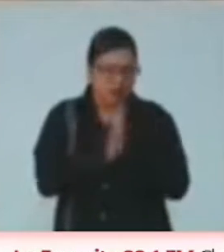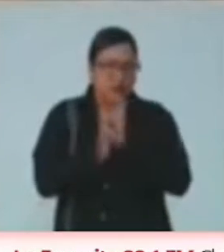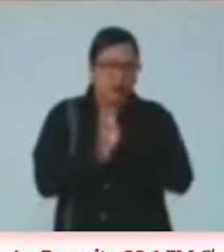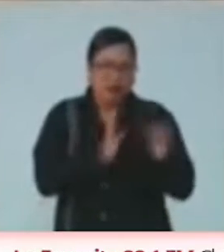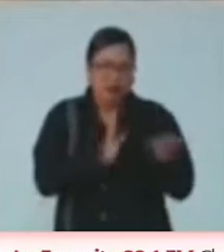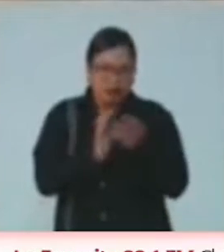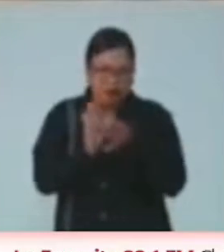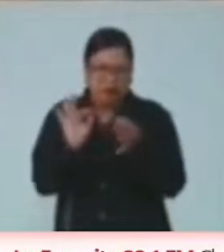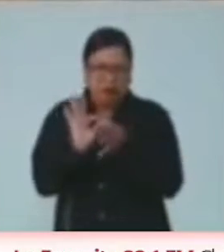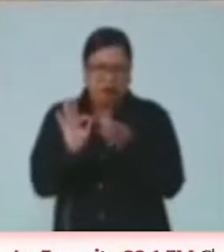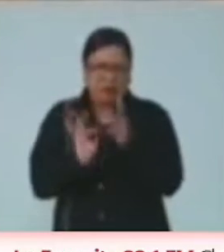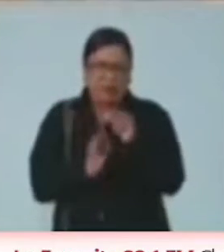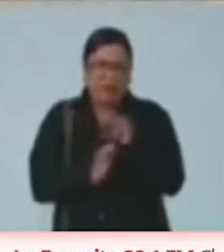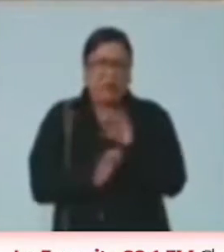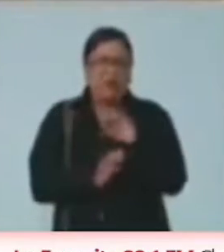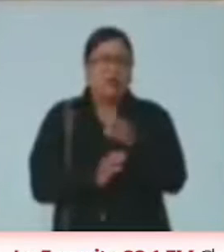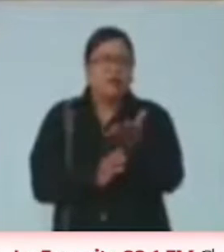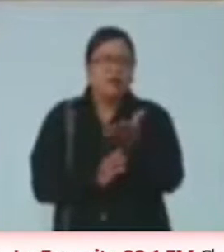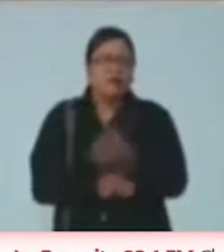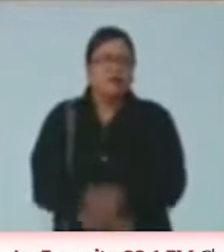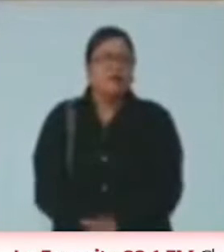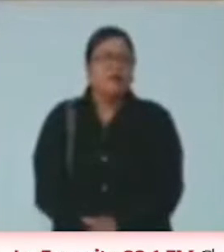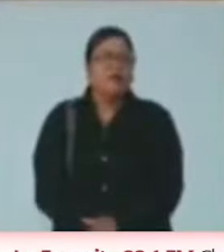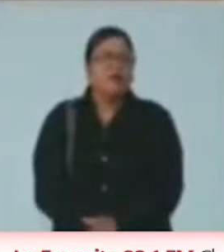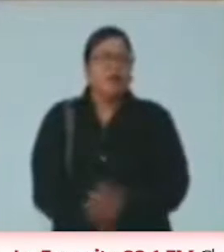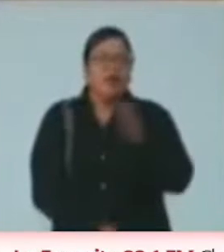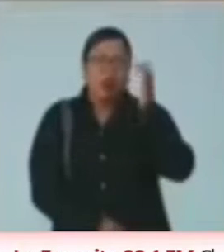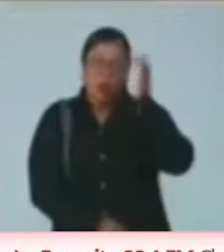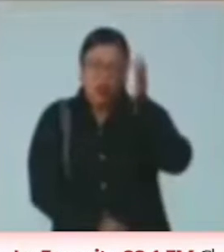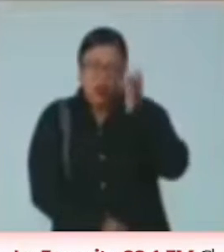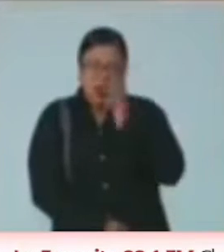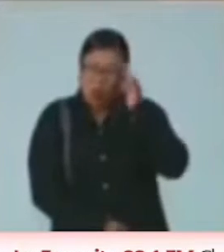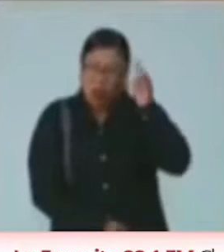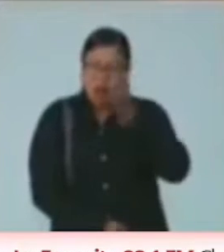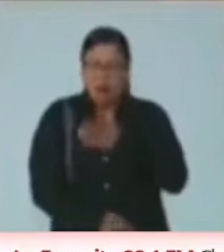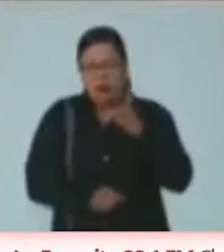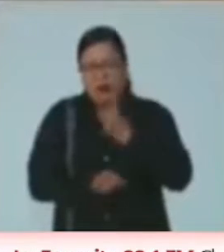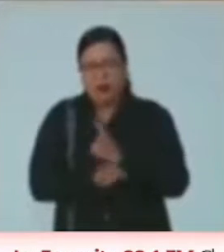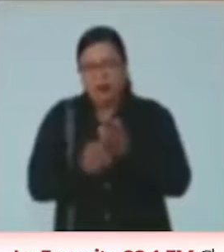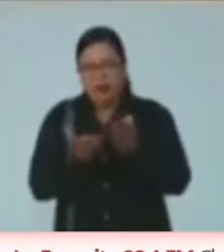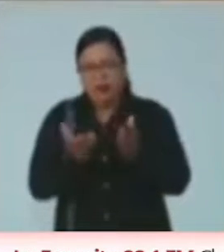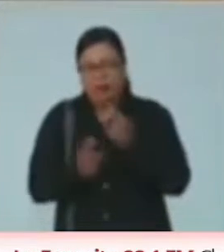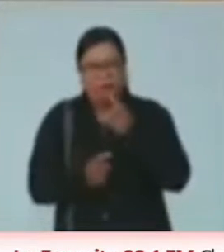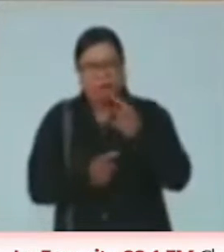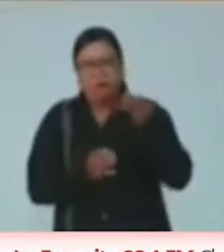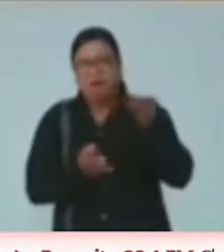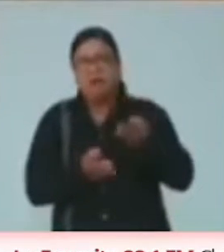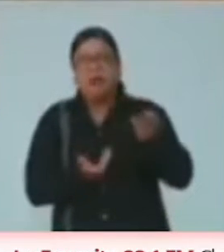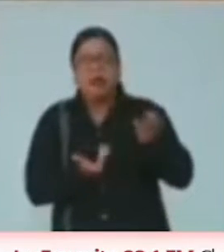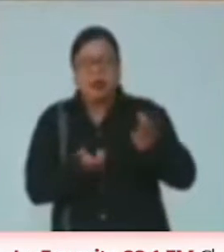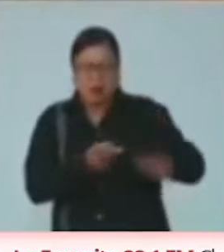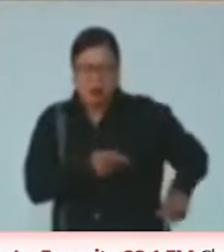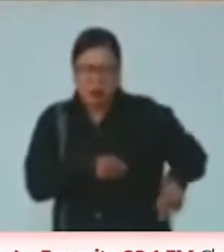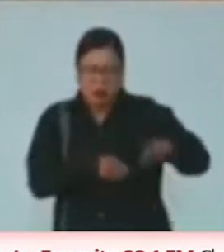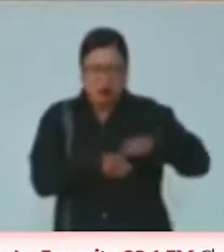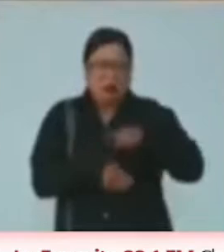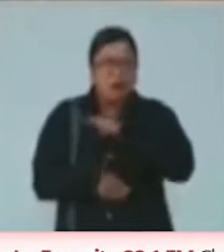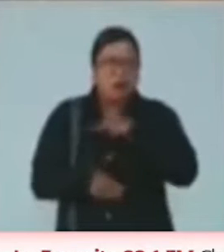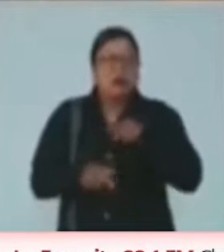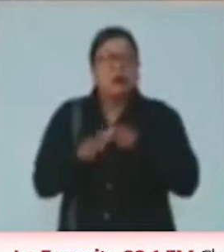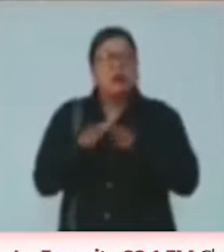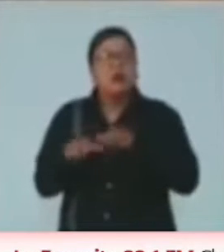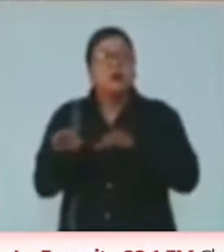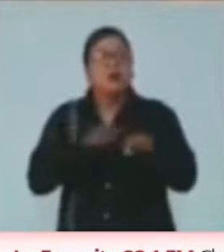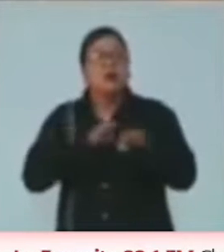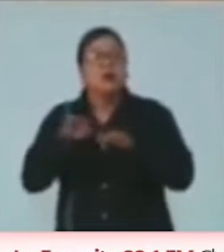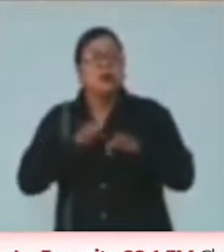Tejalapan y de otros municipios afectados, denunciaran la falta de seguimiento, la falta de un combate frontal